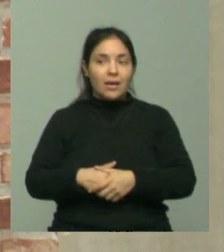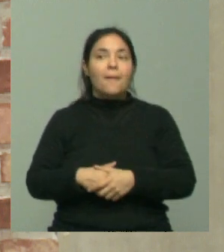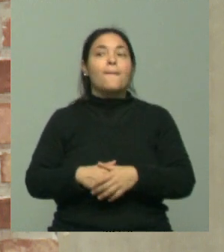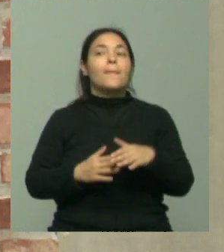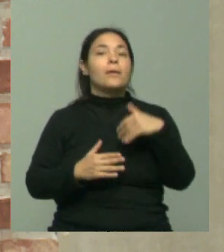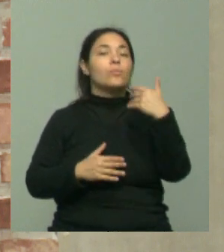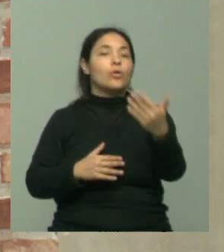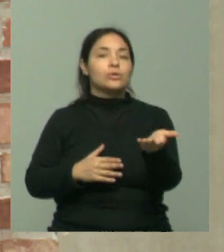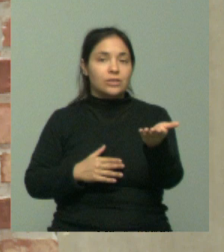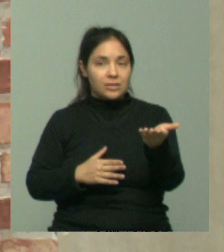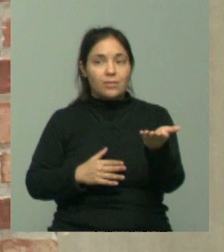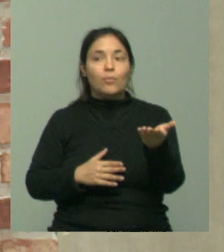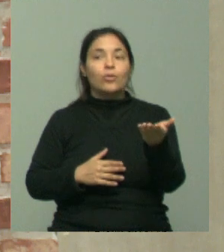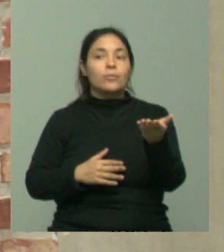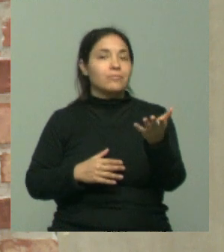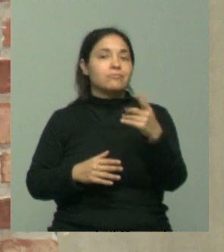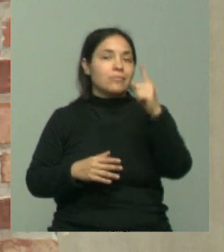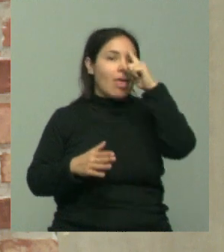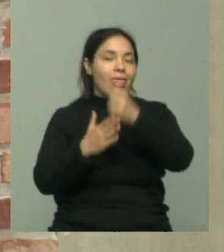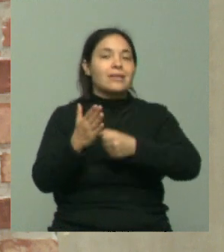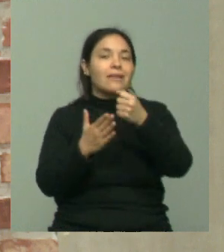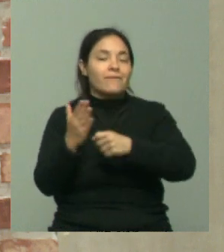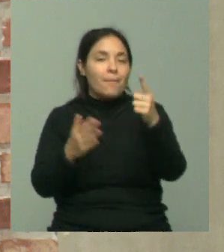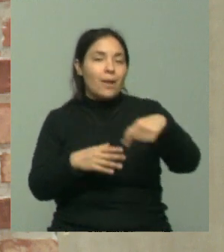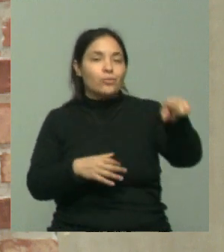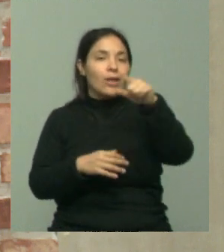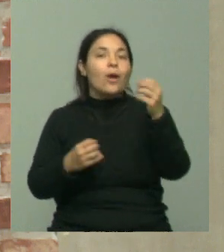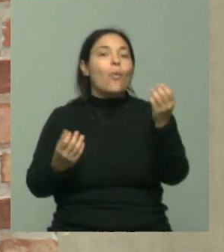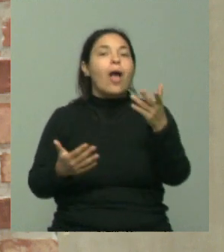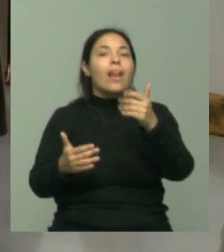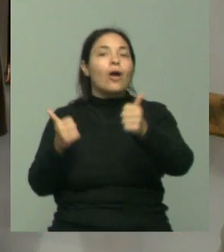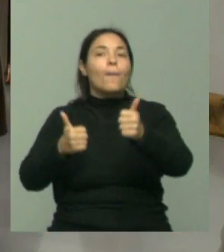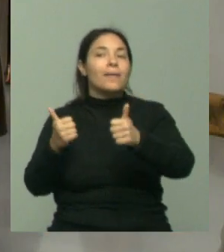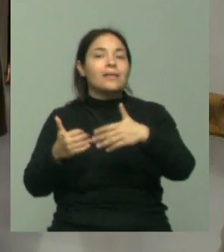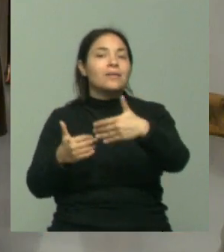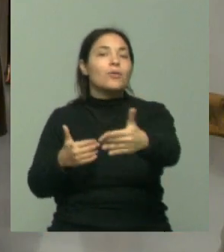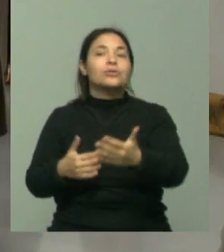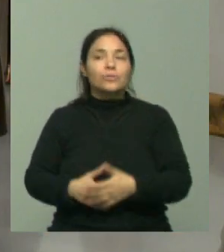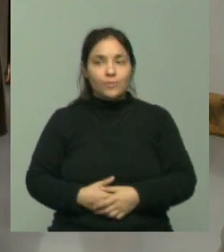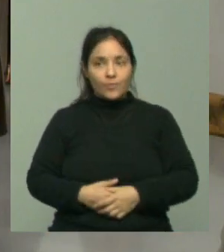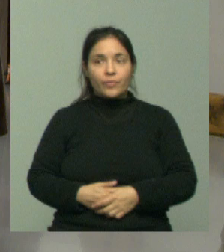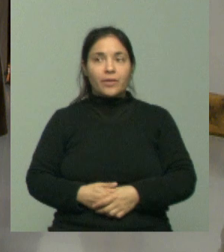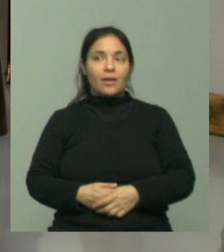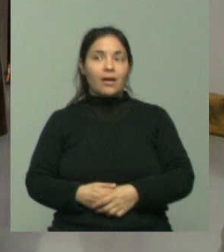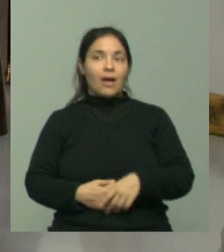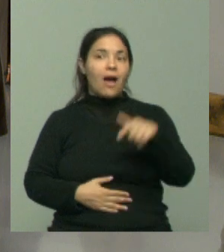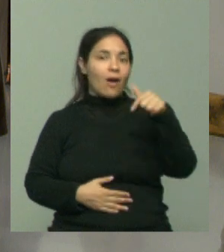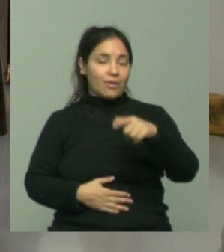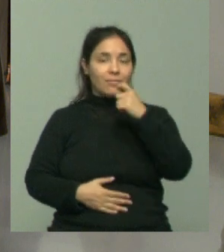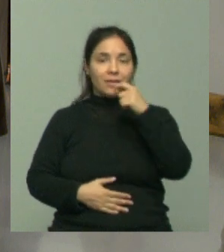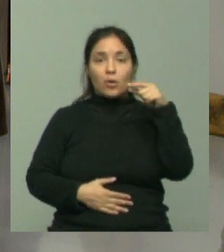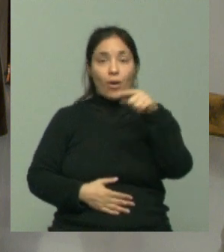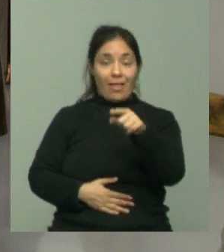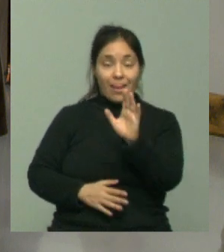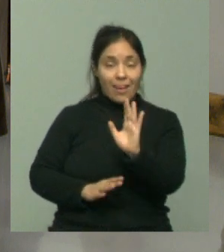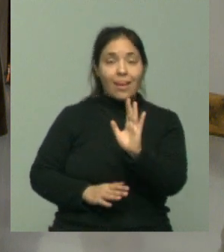para que, digamos, se presentan como desafíos para ustedes, para el equipo de atletismo? Y ahora, aprovechando en el caso de él,